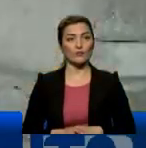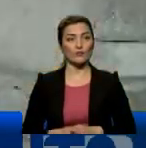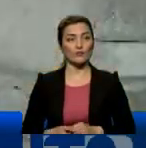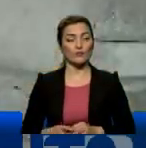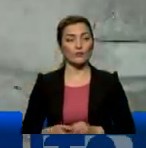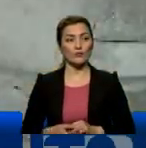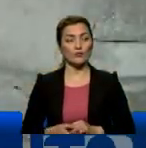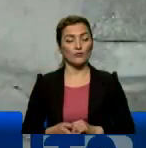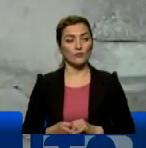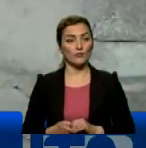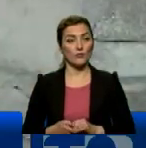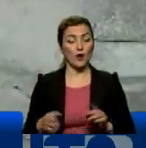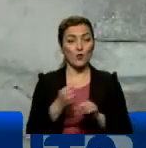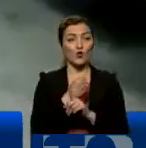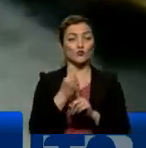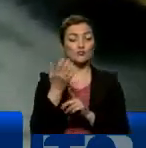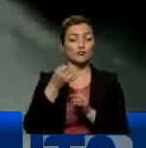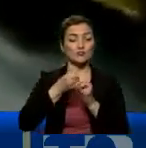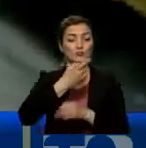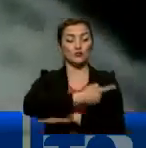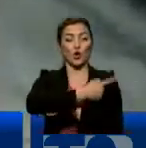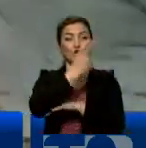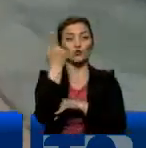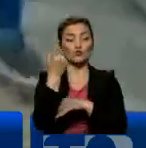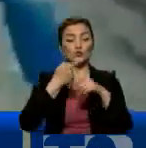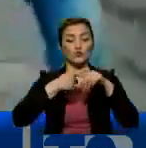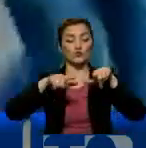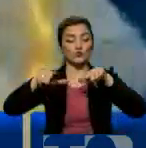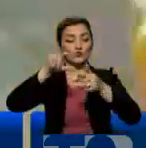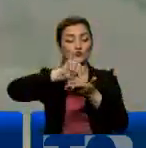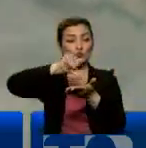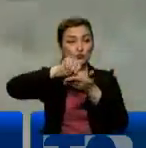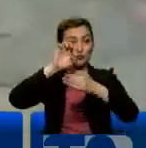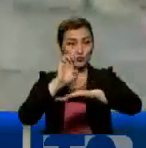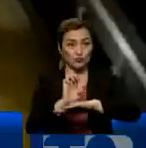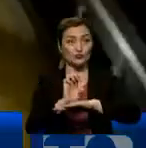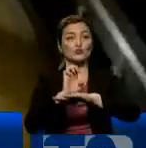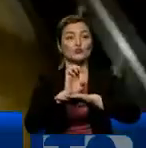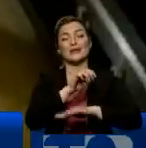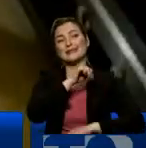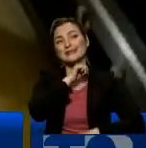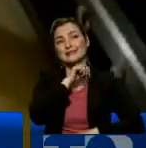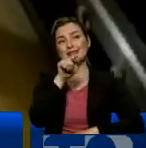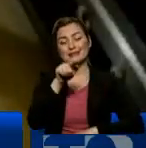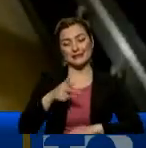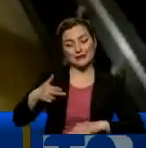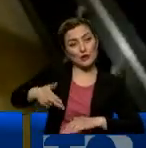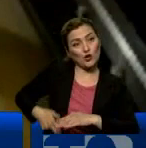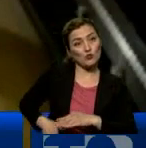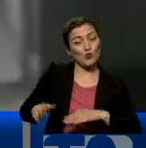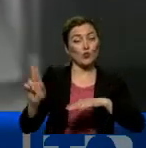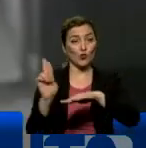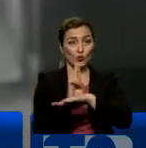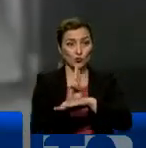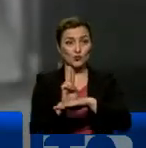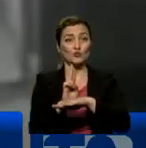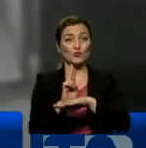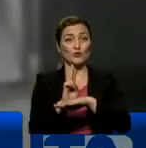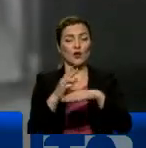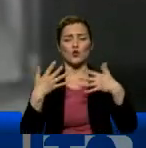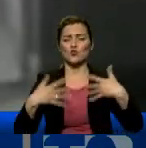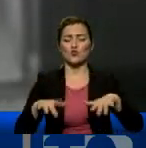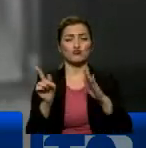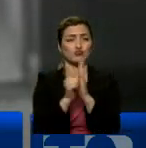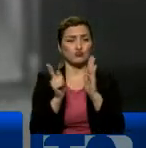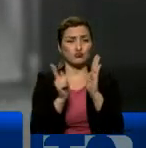Los hechos violentos registrados en los últimos días en varias ciudades del país donde los delincuentes portan armas de fuego ha encendido